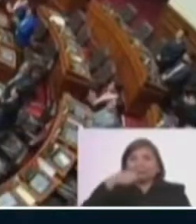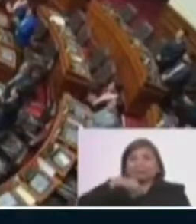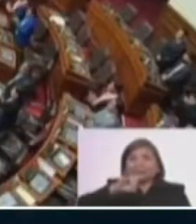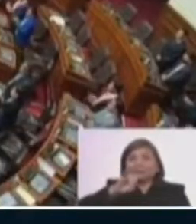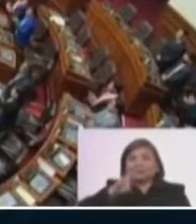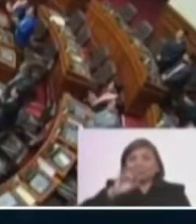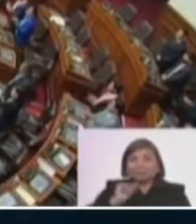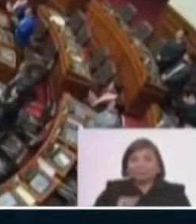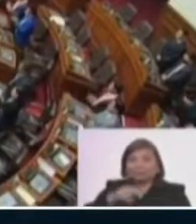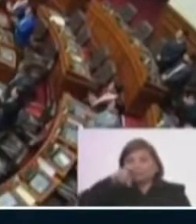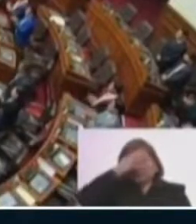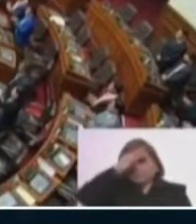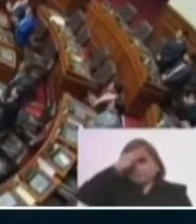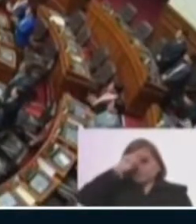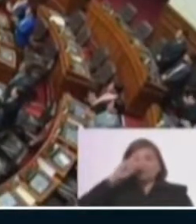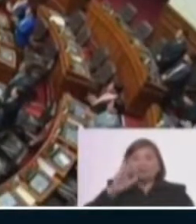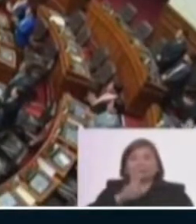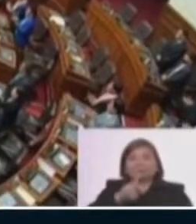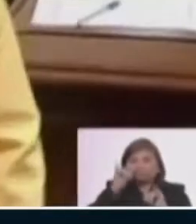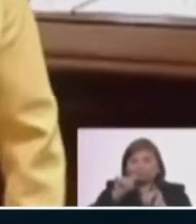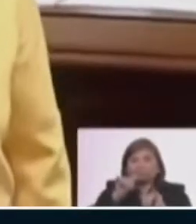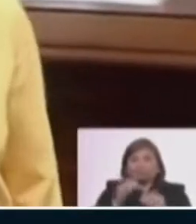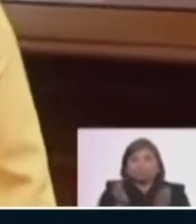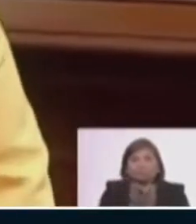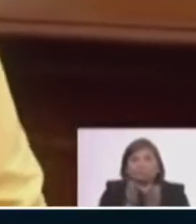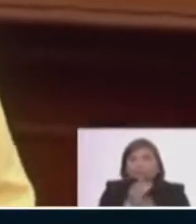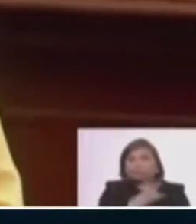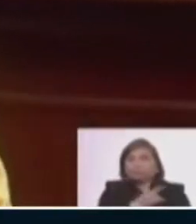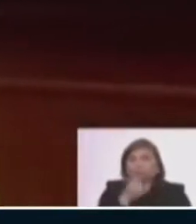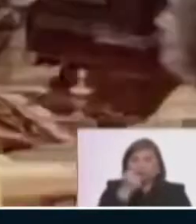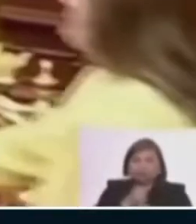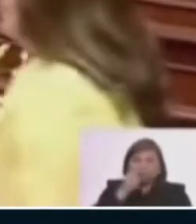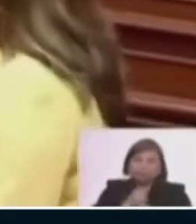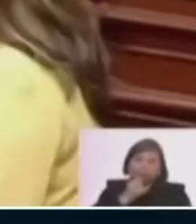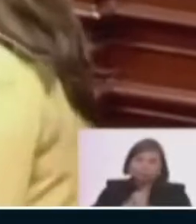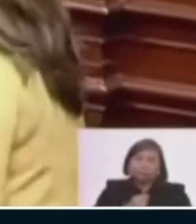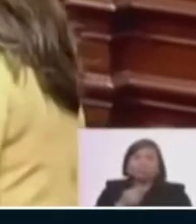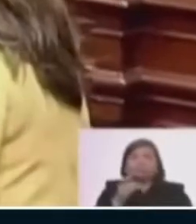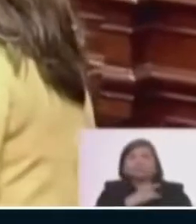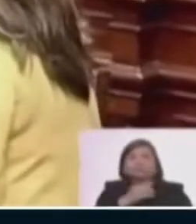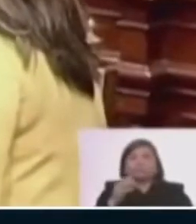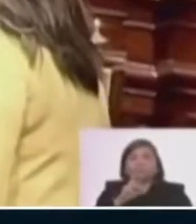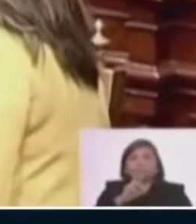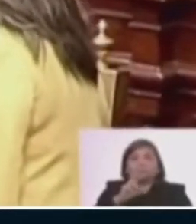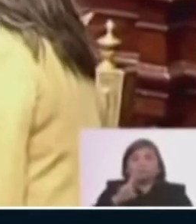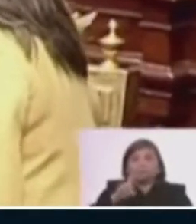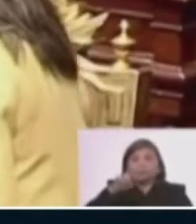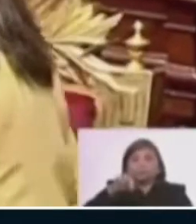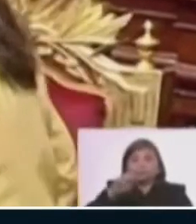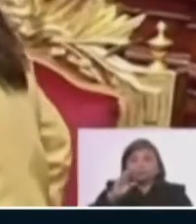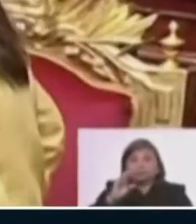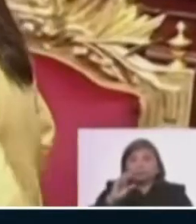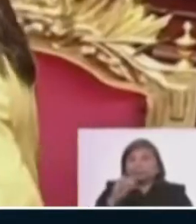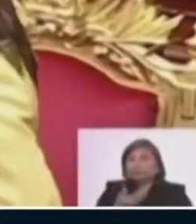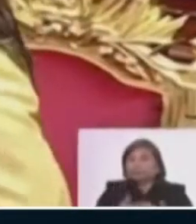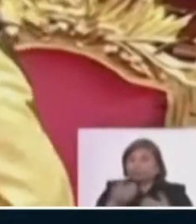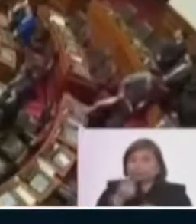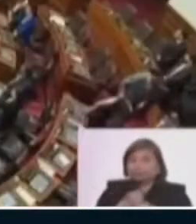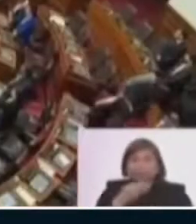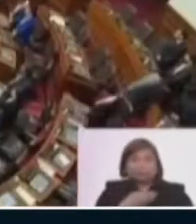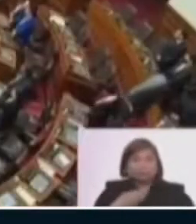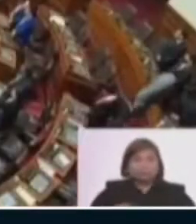Argumentando simultáneamente que se está defendiendo un principio de no intervención cuando se está